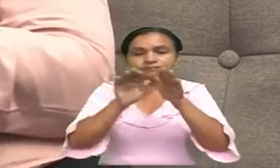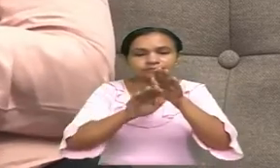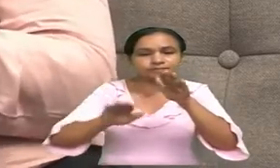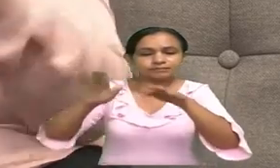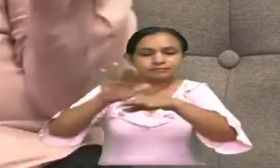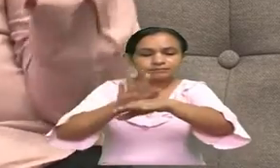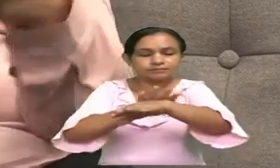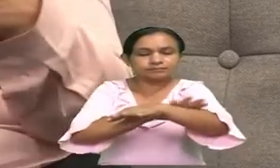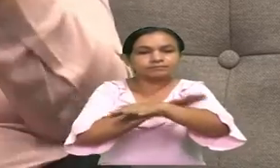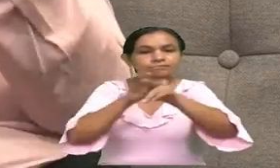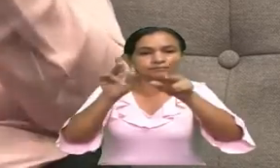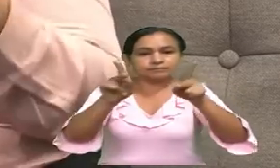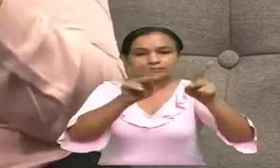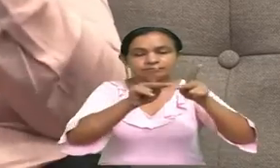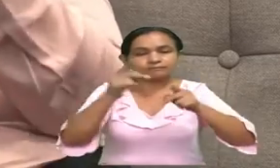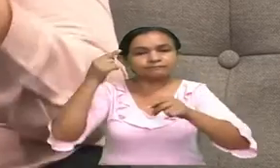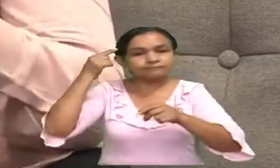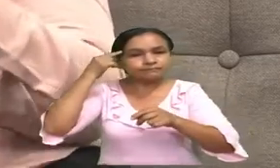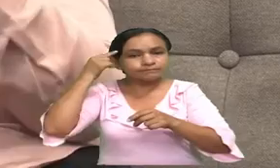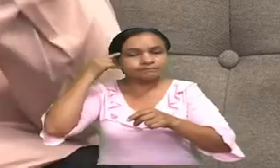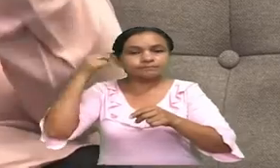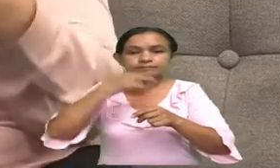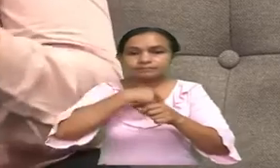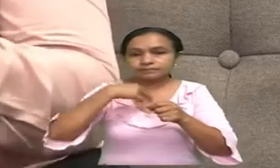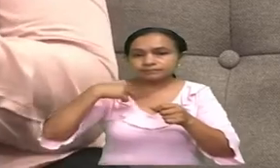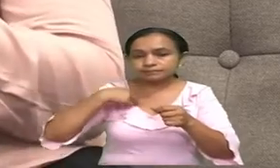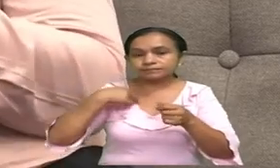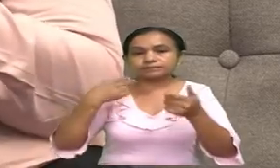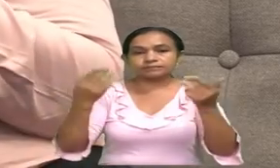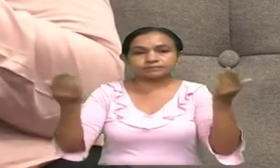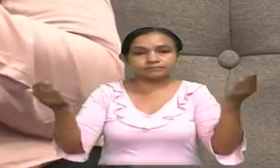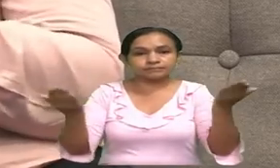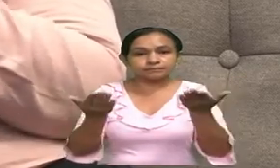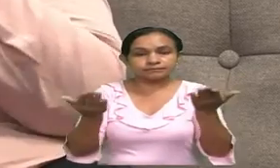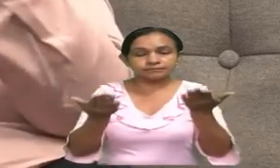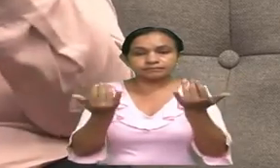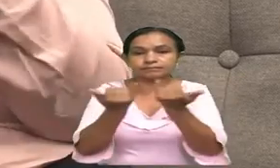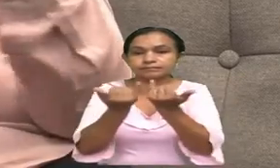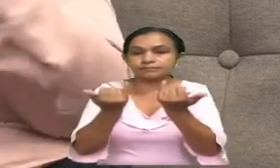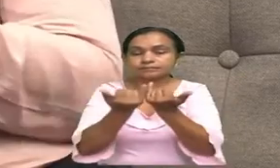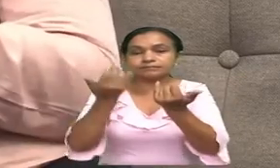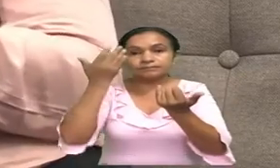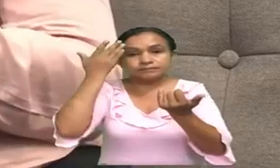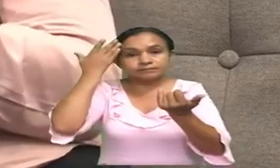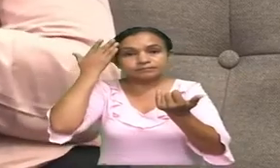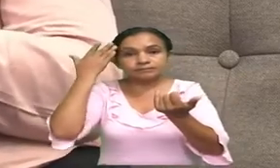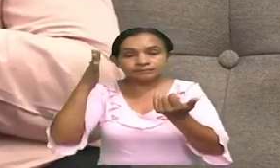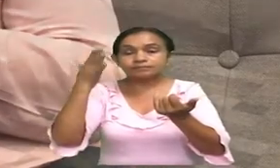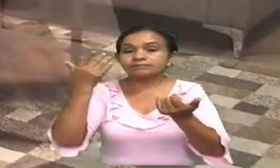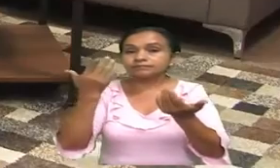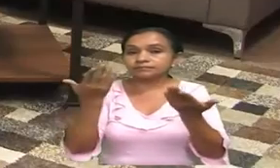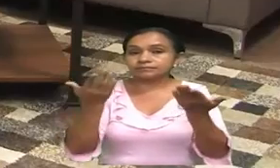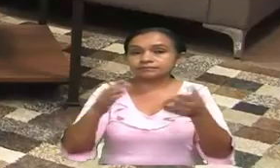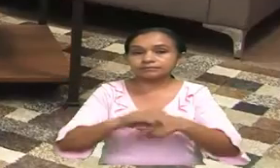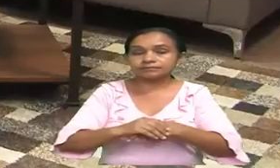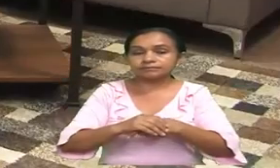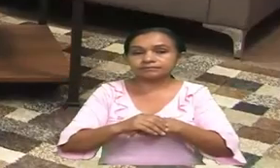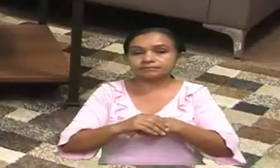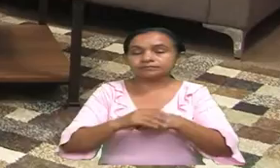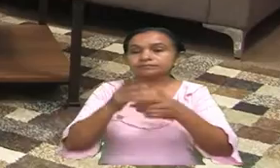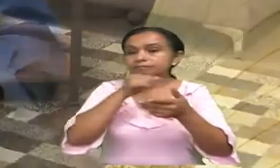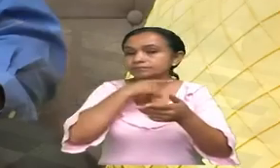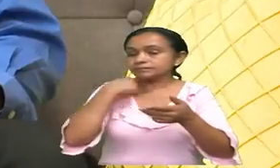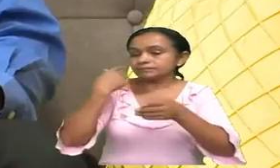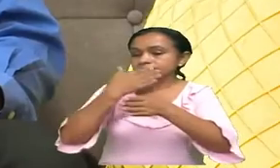ante la problemática, sentarte y pensar y crear y recrear también saberes y conocimientos. No estar inmunes a la